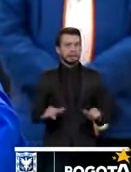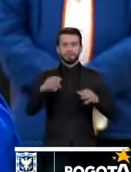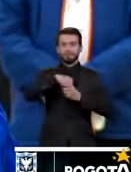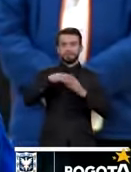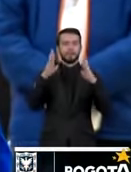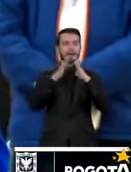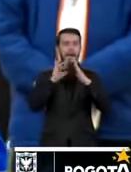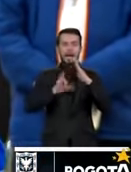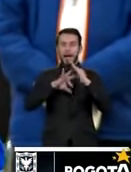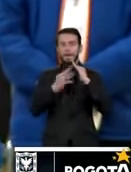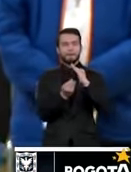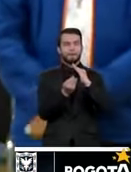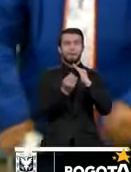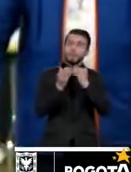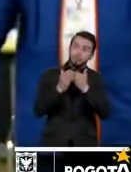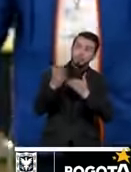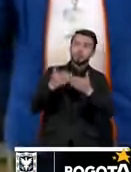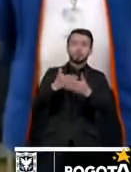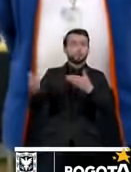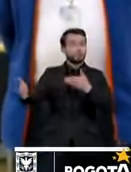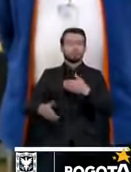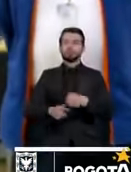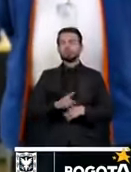Estamos en la misma línea, ¿verdad?